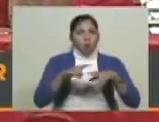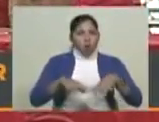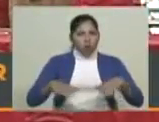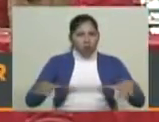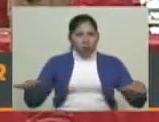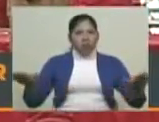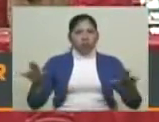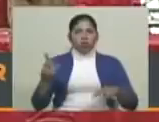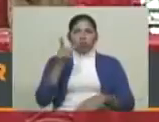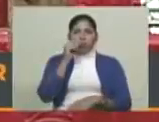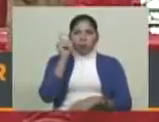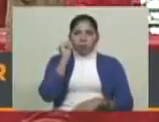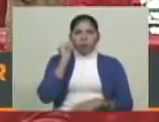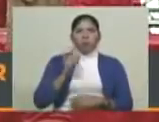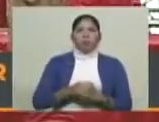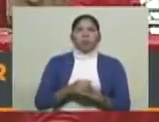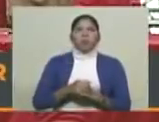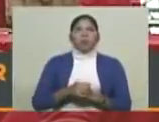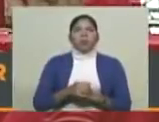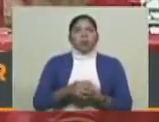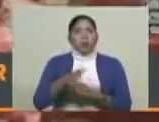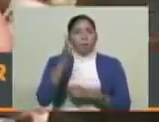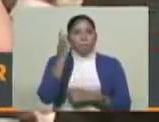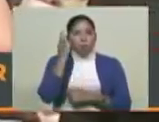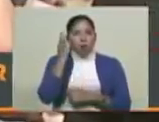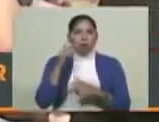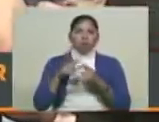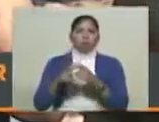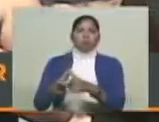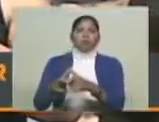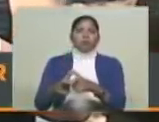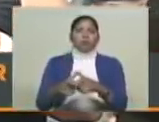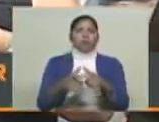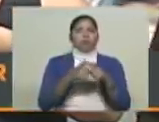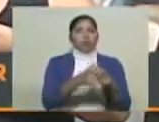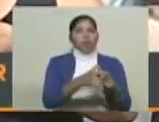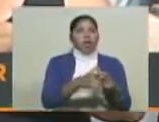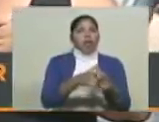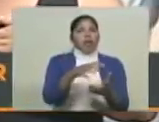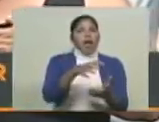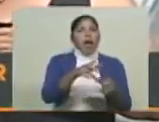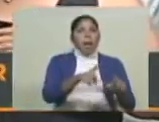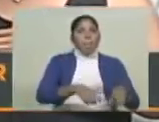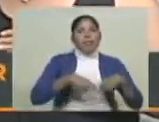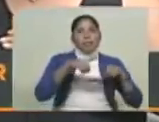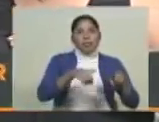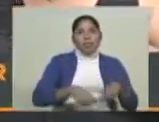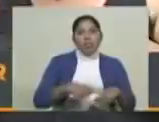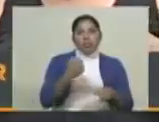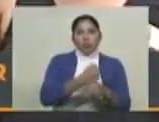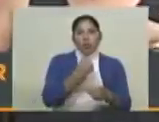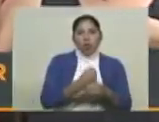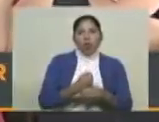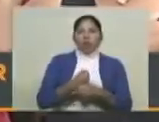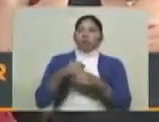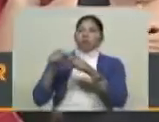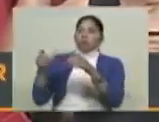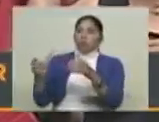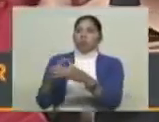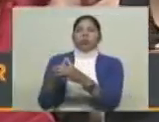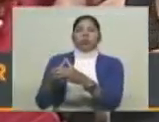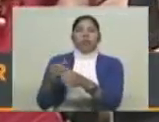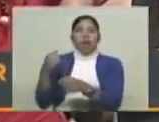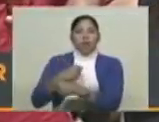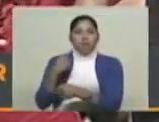niñas, por las mujeres, por los campesinos, por los trabajadores y trabajadoras.